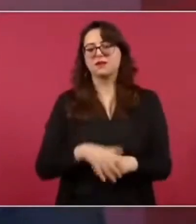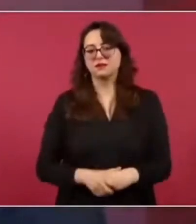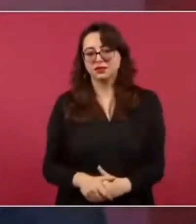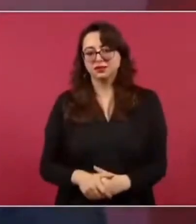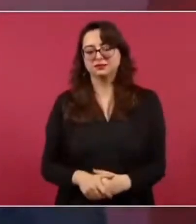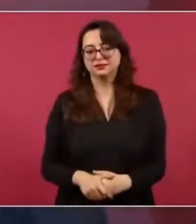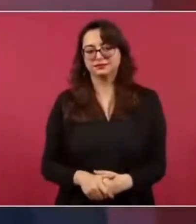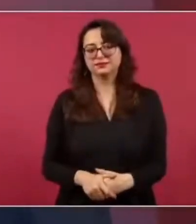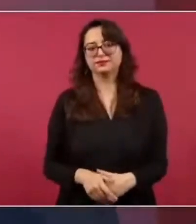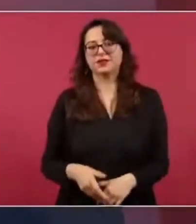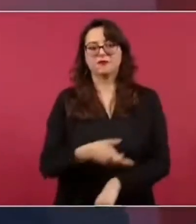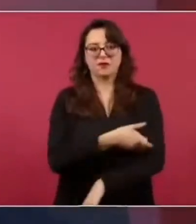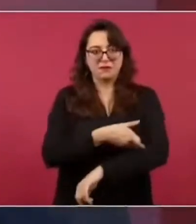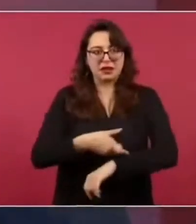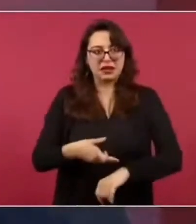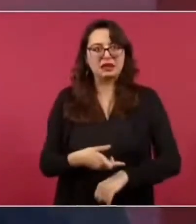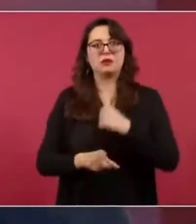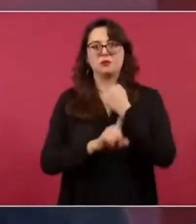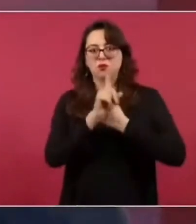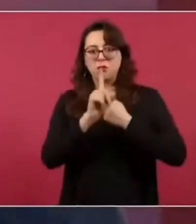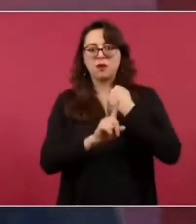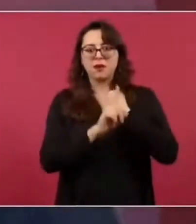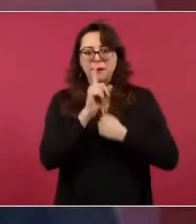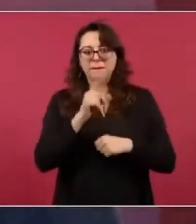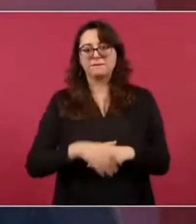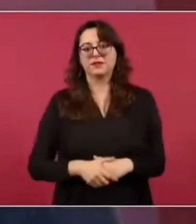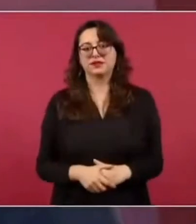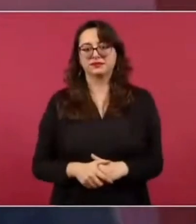social, familiar,